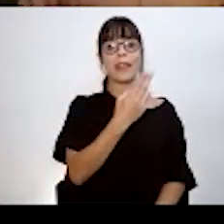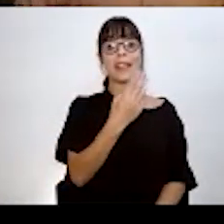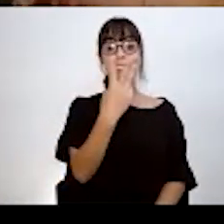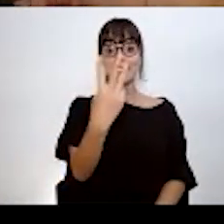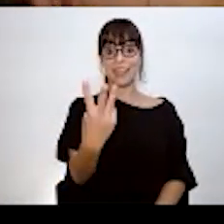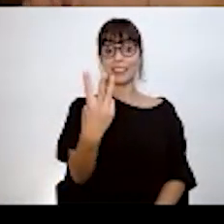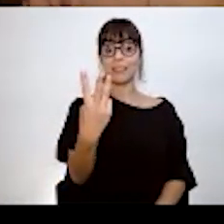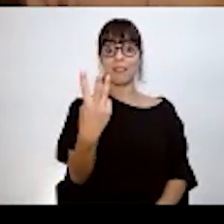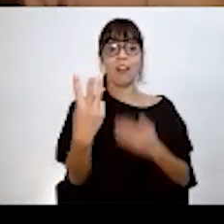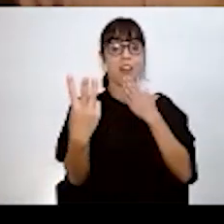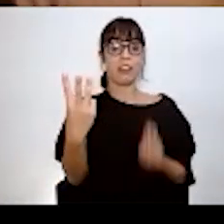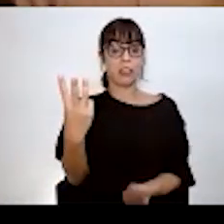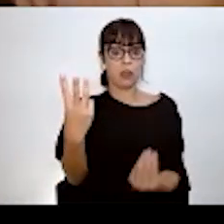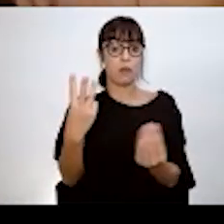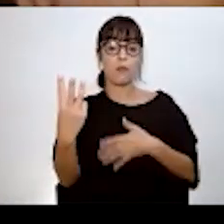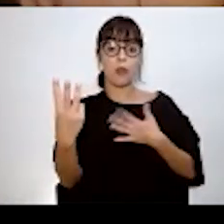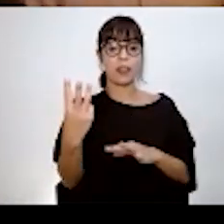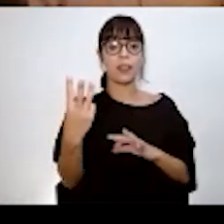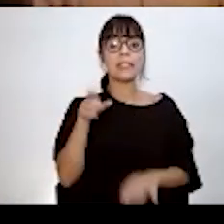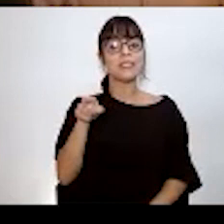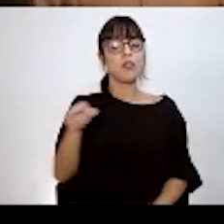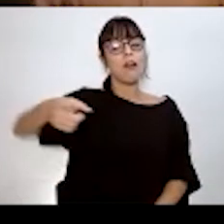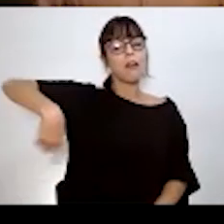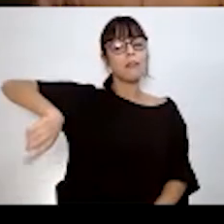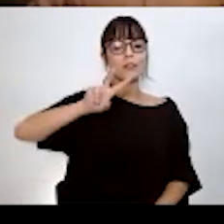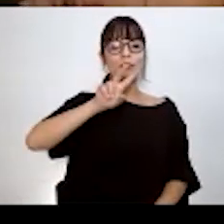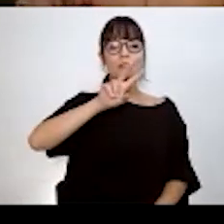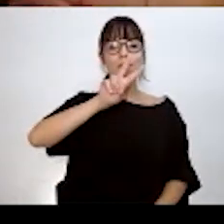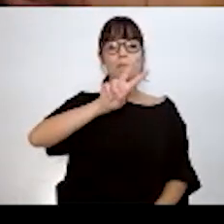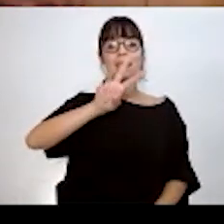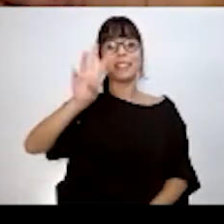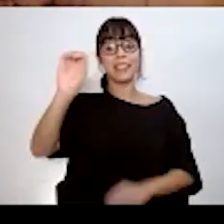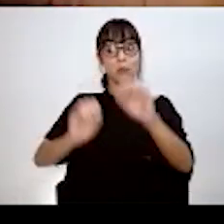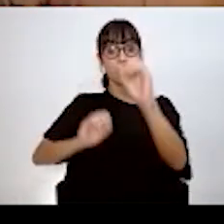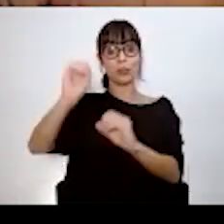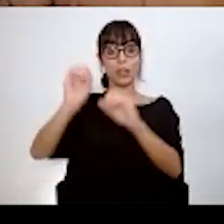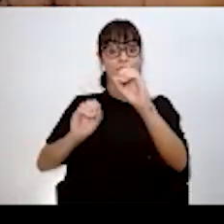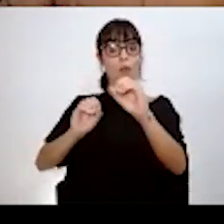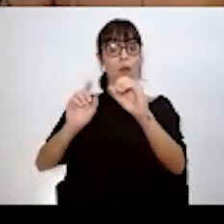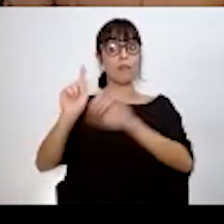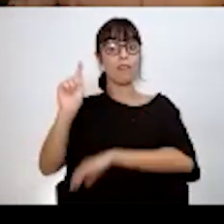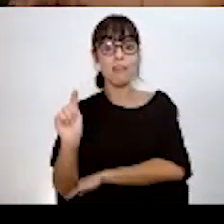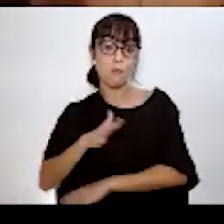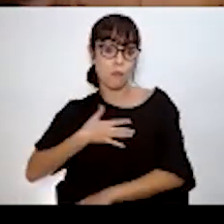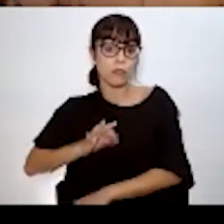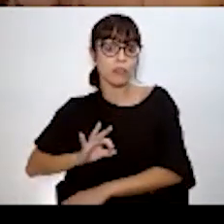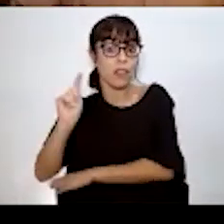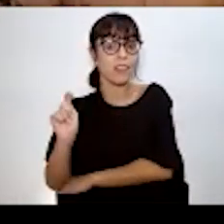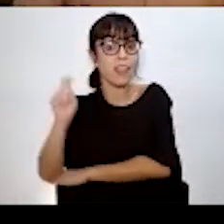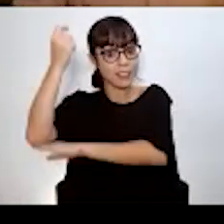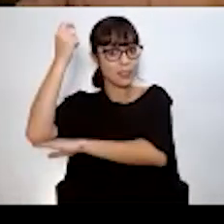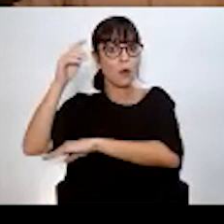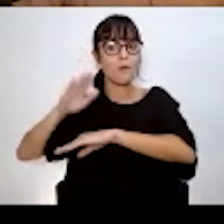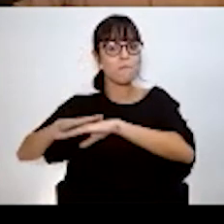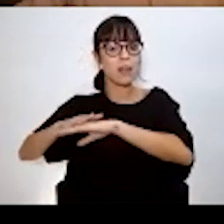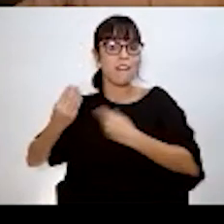un 23% de probabilidades de garantizar un crecimiento poblacional lo suficiente como para poder